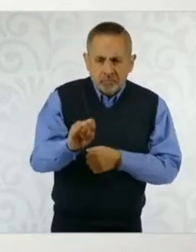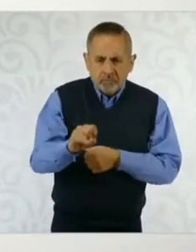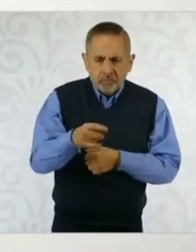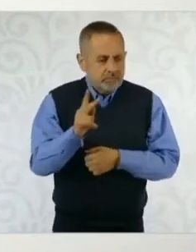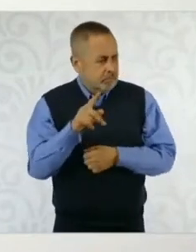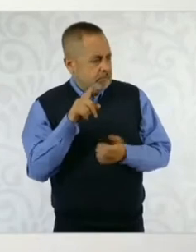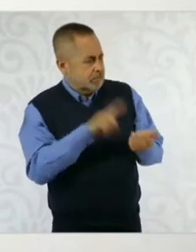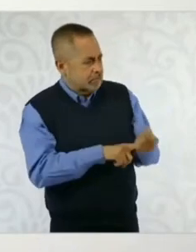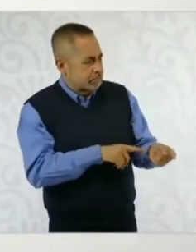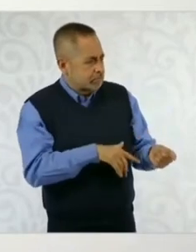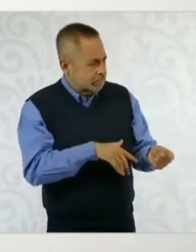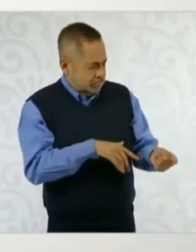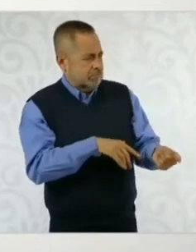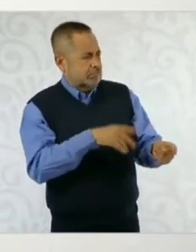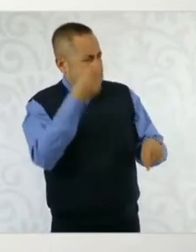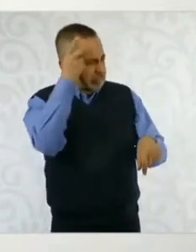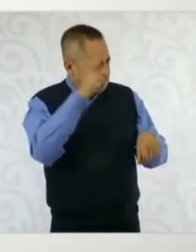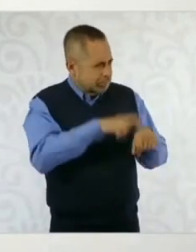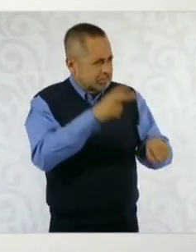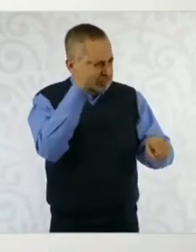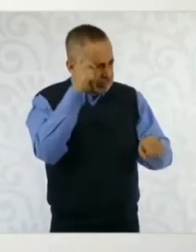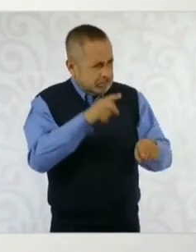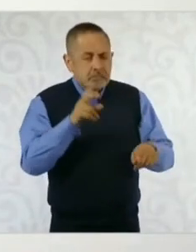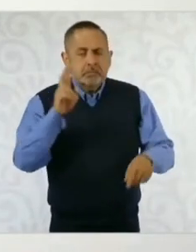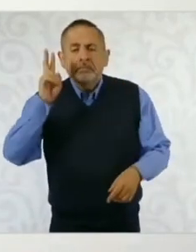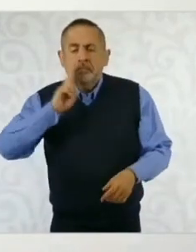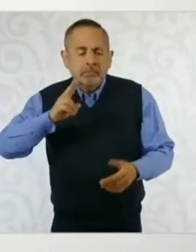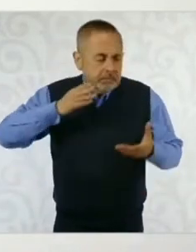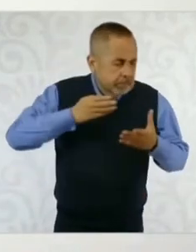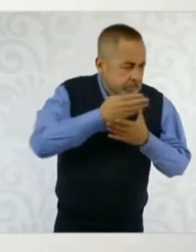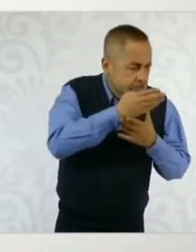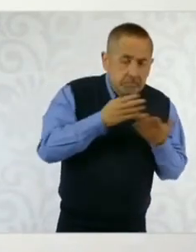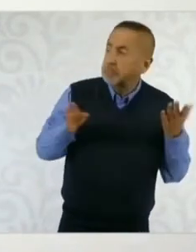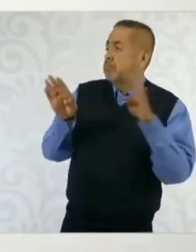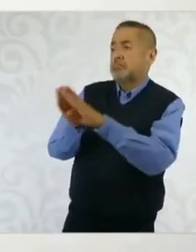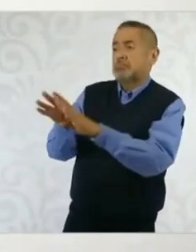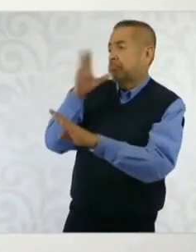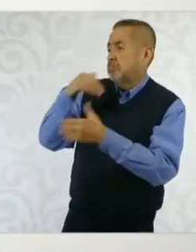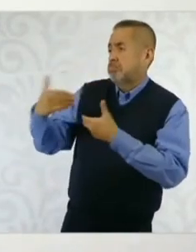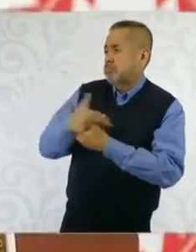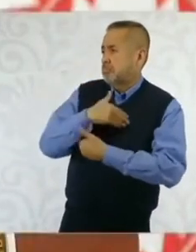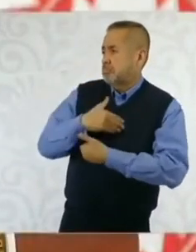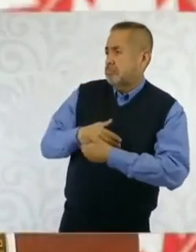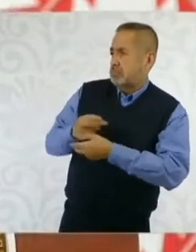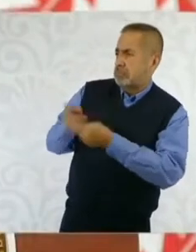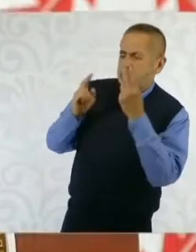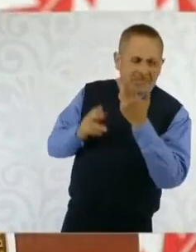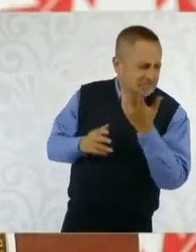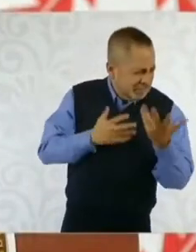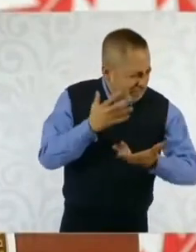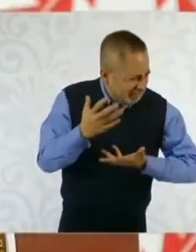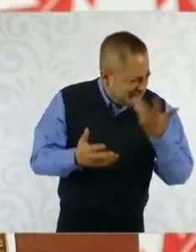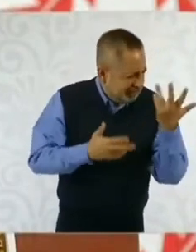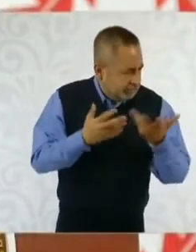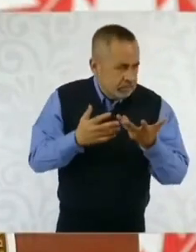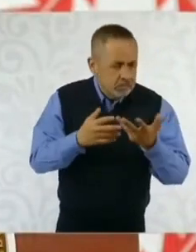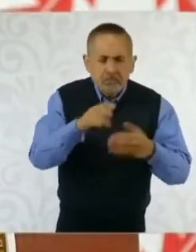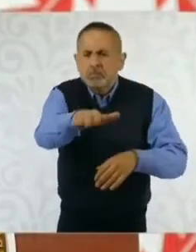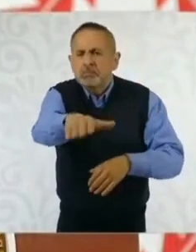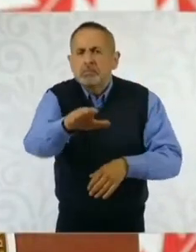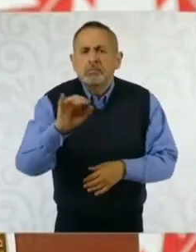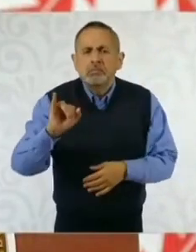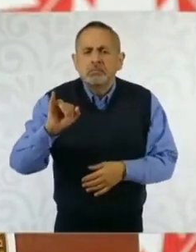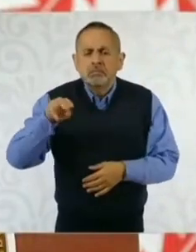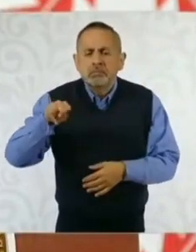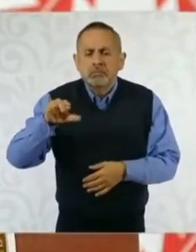preste a esta opacidad ver, ¿por qué el INAI nunca hizo nada con el Infonavit?